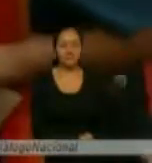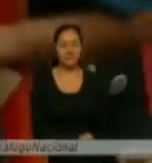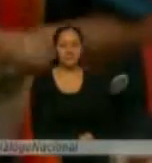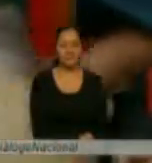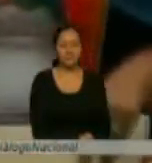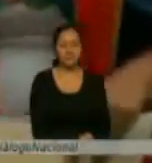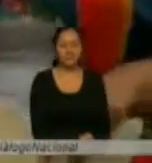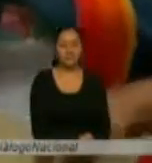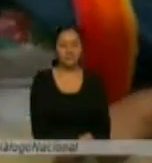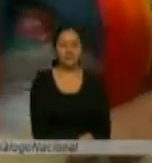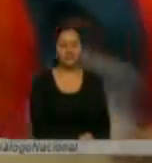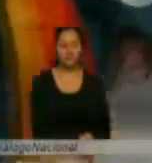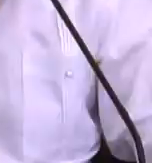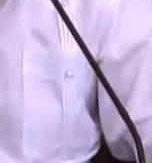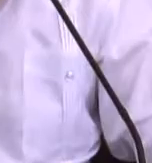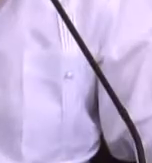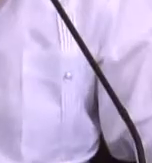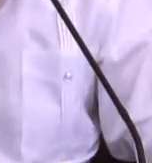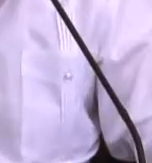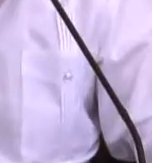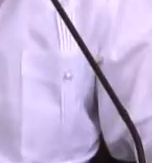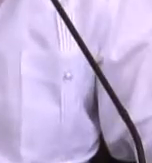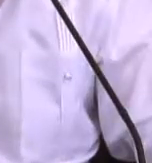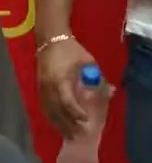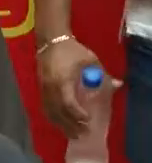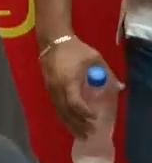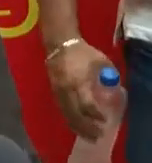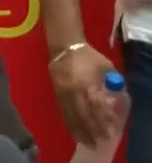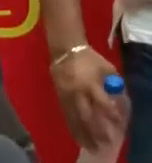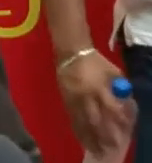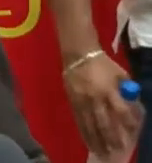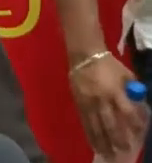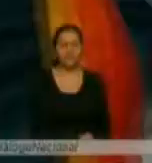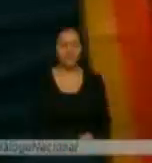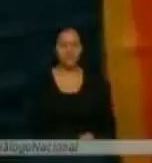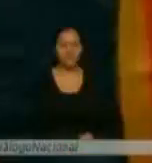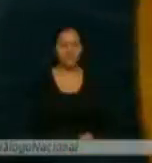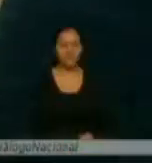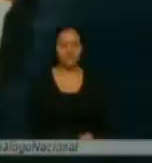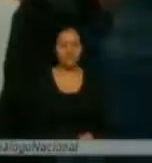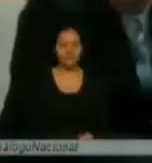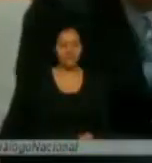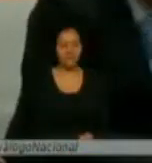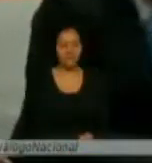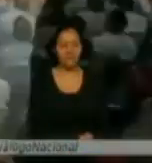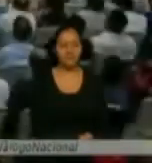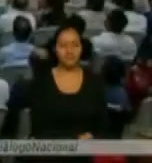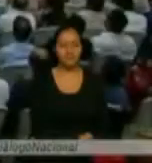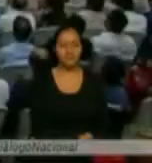y de acercarse incluso con los sectores de oposición. Marilyn Jaramillo,